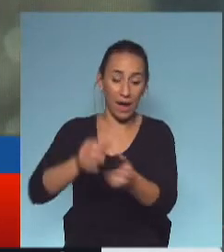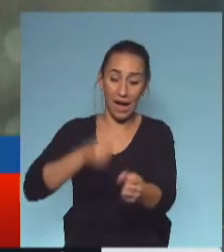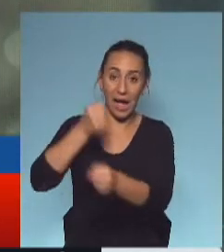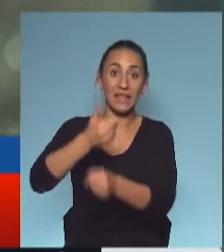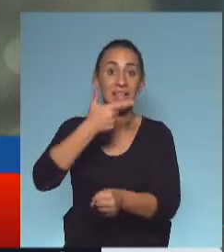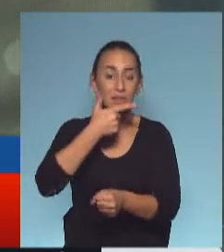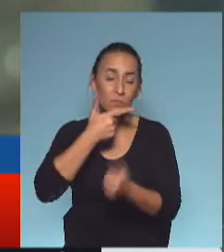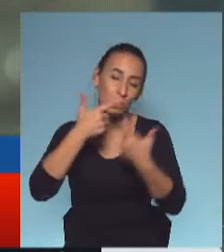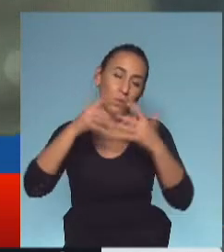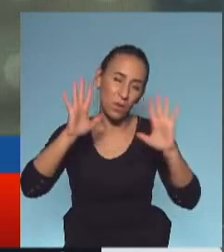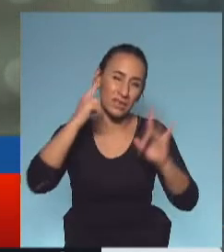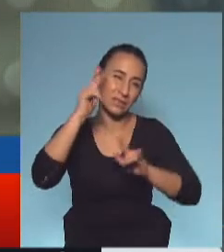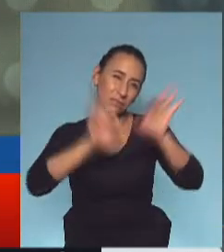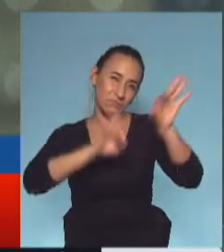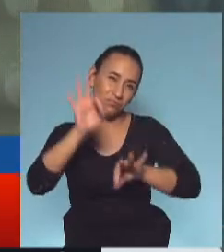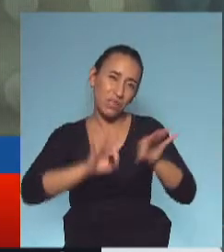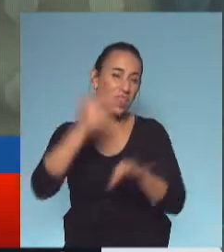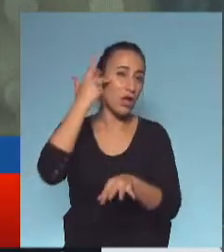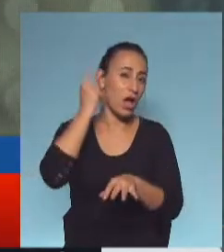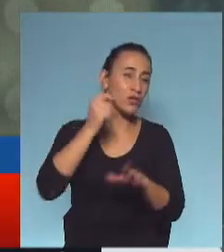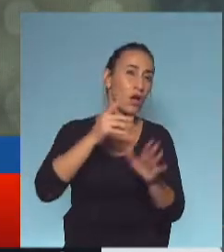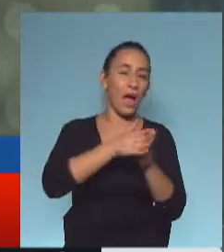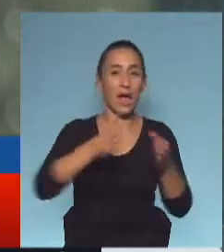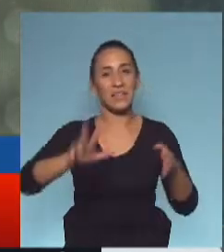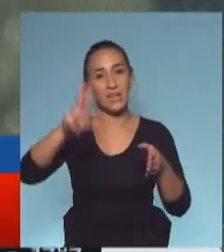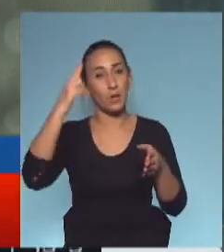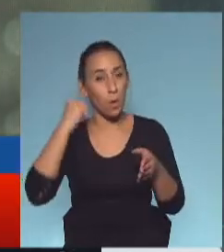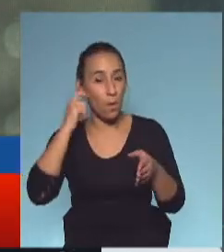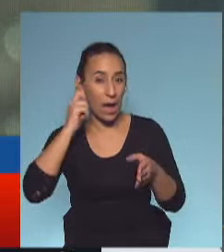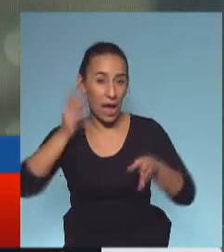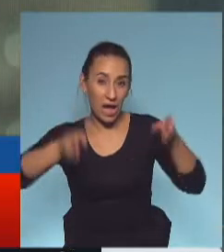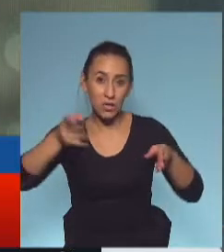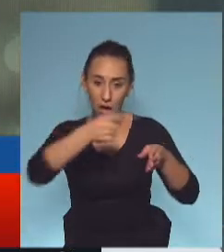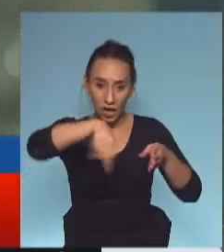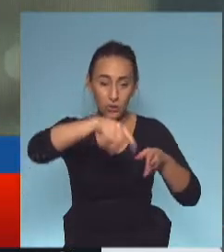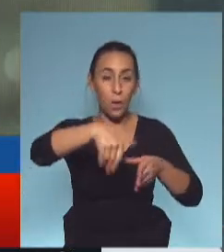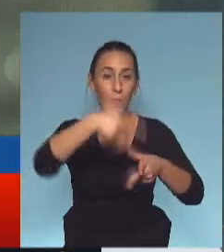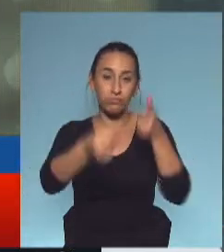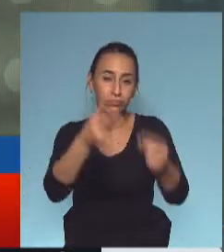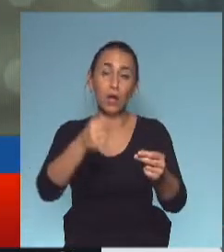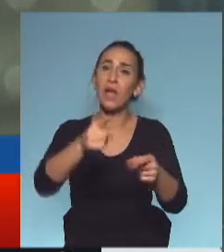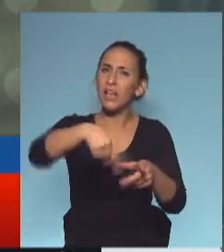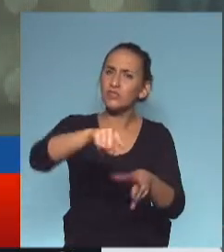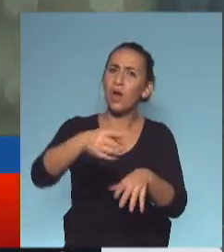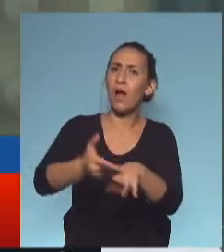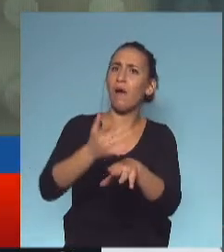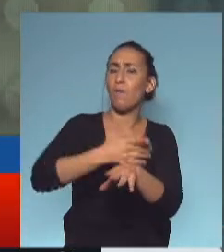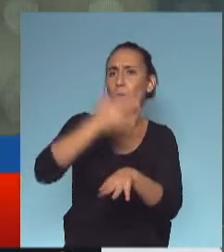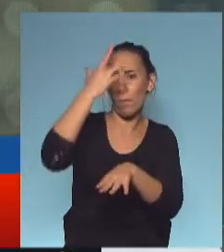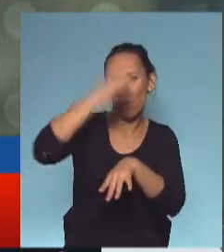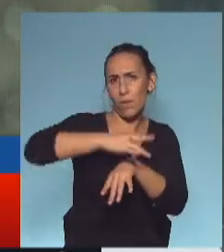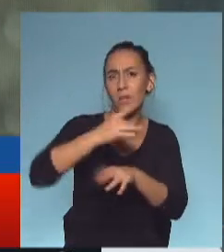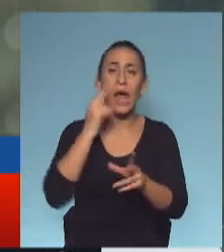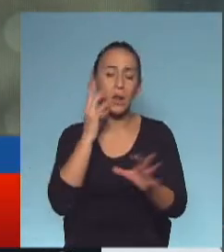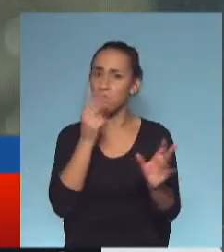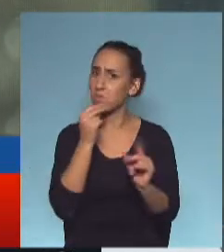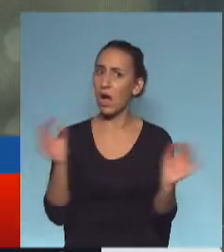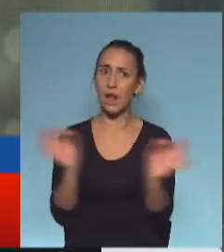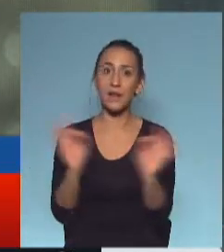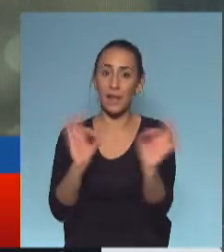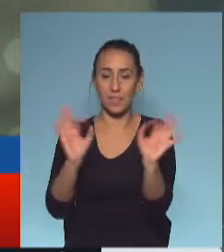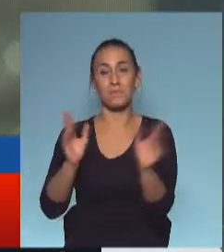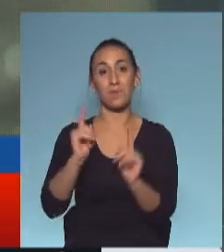18 años, es decir, personas de 18 o 39 años sin enfermedades prevalentes, la gran mayoría. Lógicamente hay un escalonamiento, recién ahí